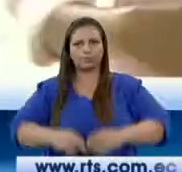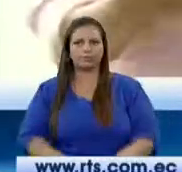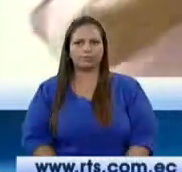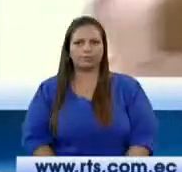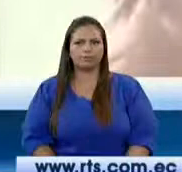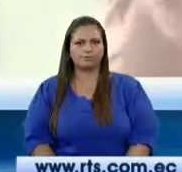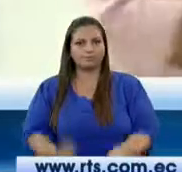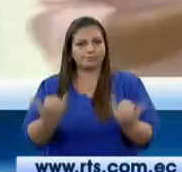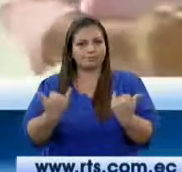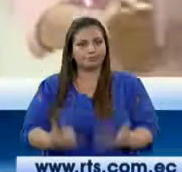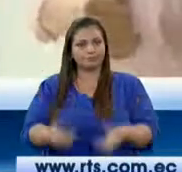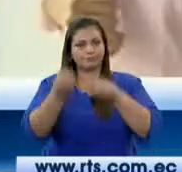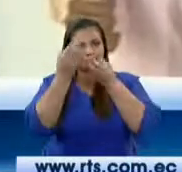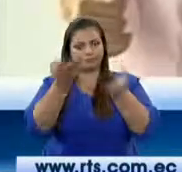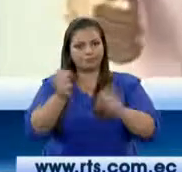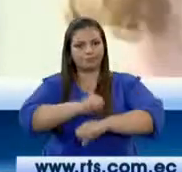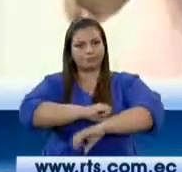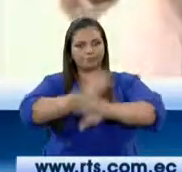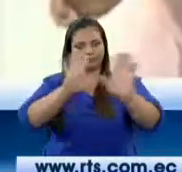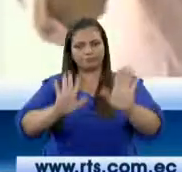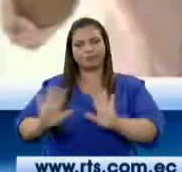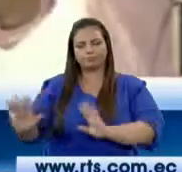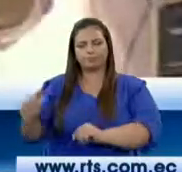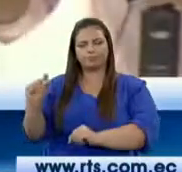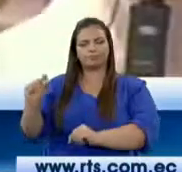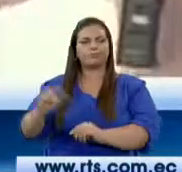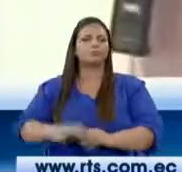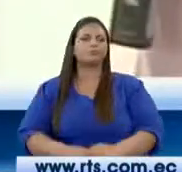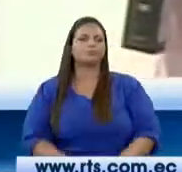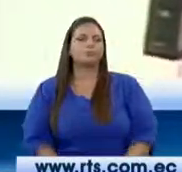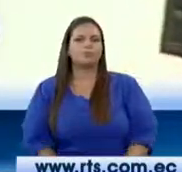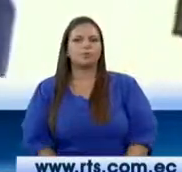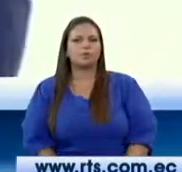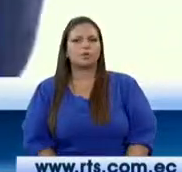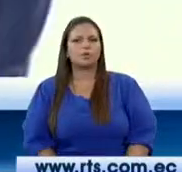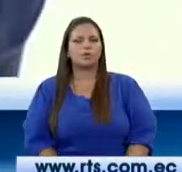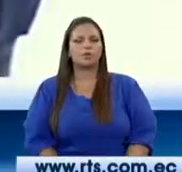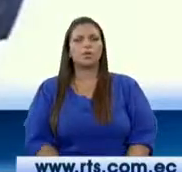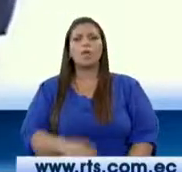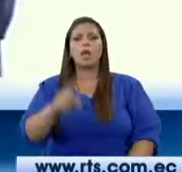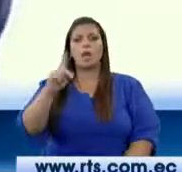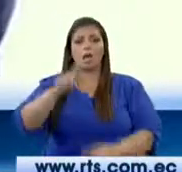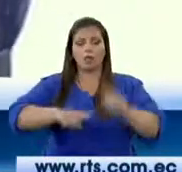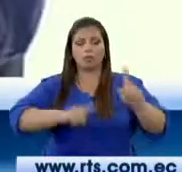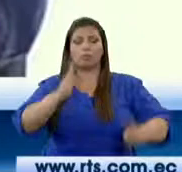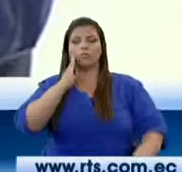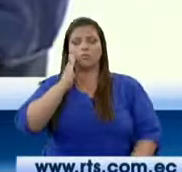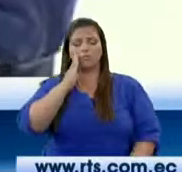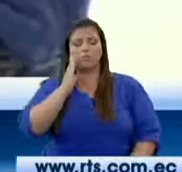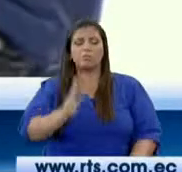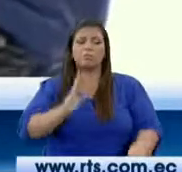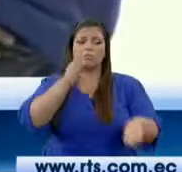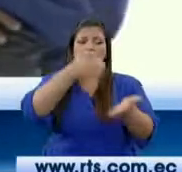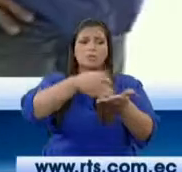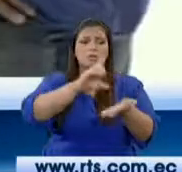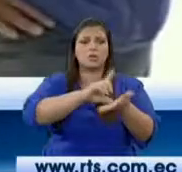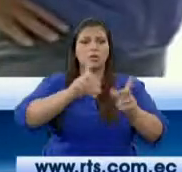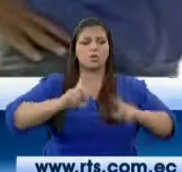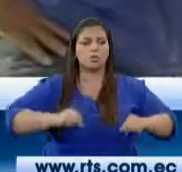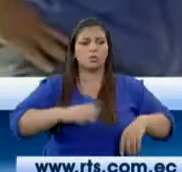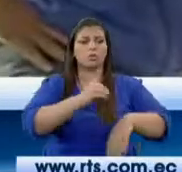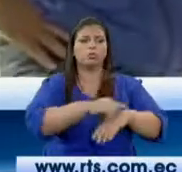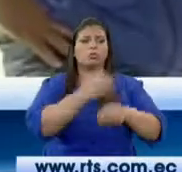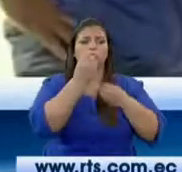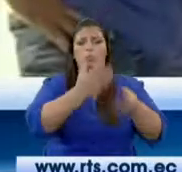en claro antes de continuar con los otros pasos, doctora. Y es lo siguiente. Muchas madres van al centro de salud. Dicen, doctor, mi hijo tiene problema de drogadicción,